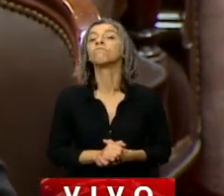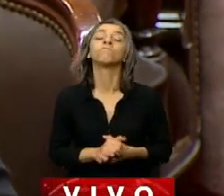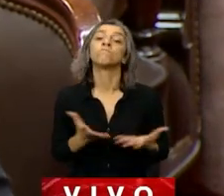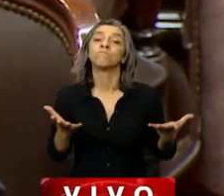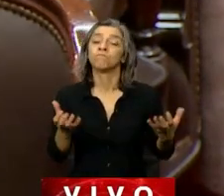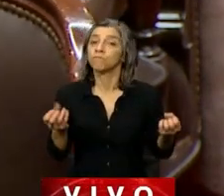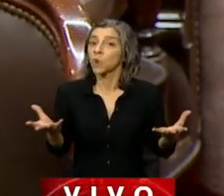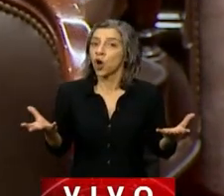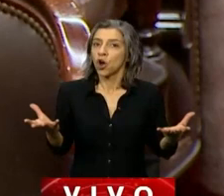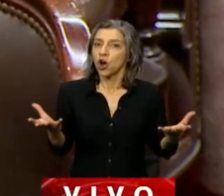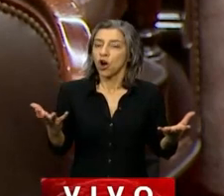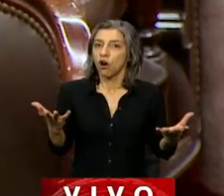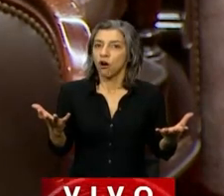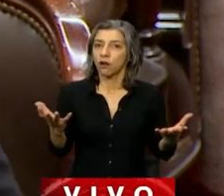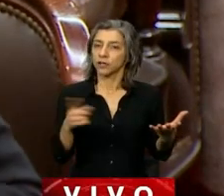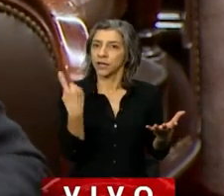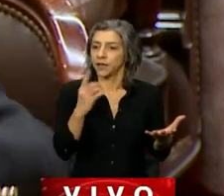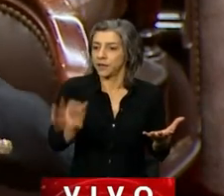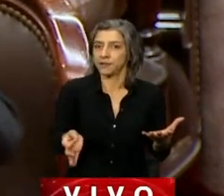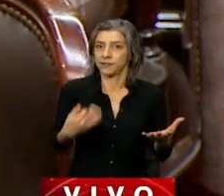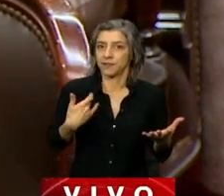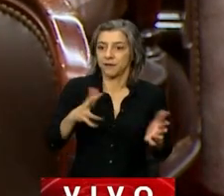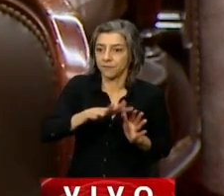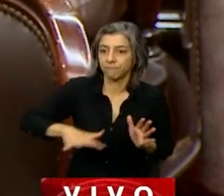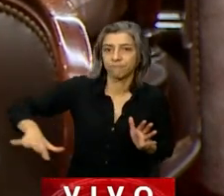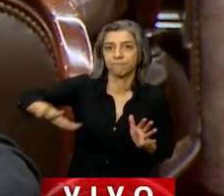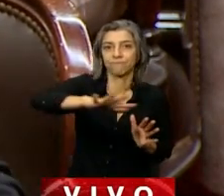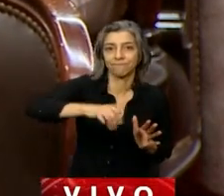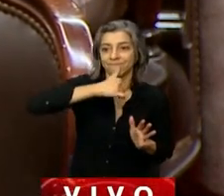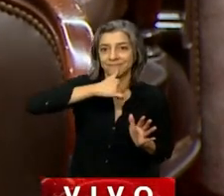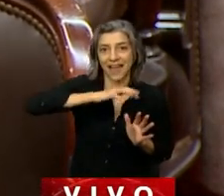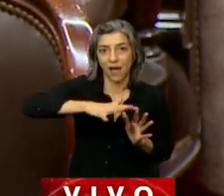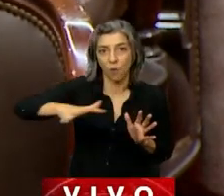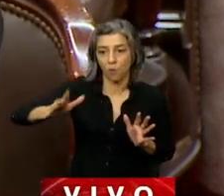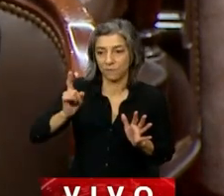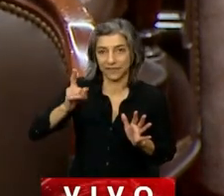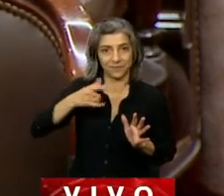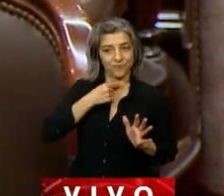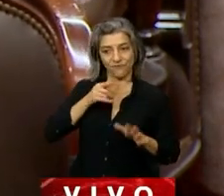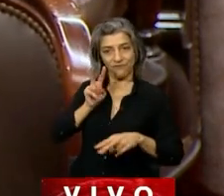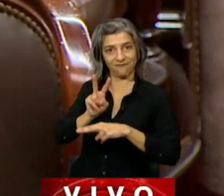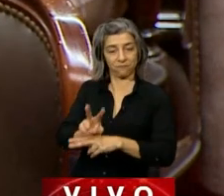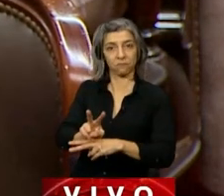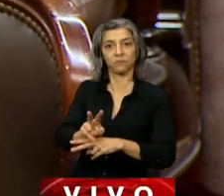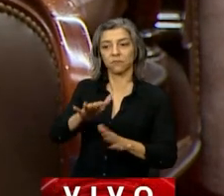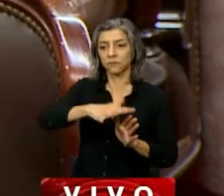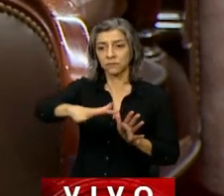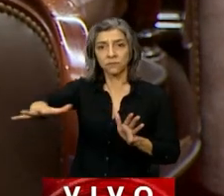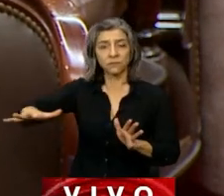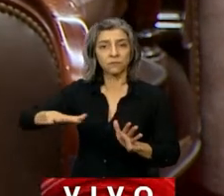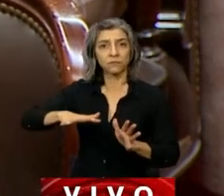porque toda la columna de agua que cubre la superficie del área marina protegida propuesta es alta